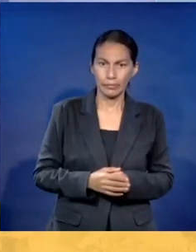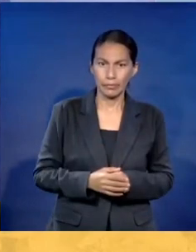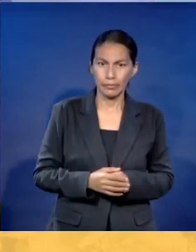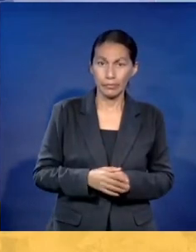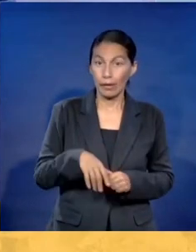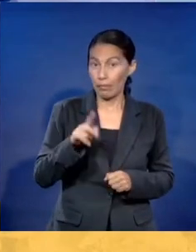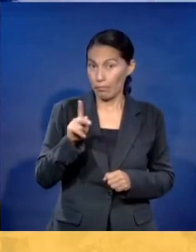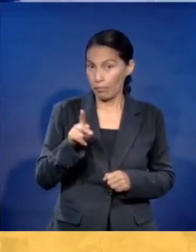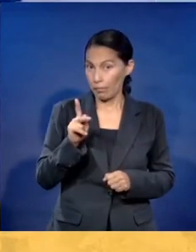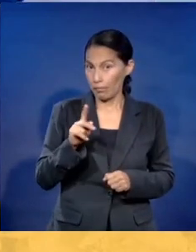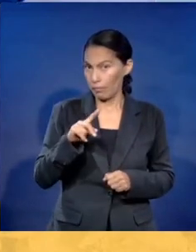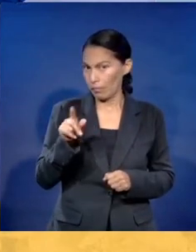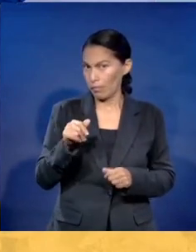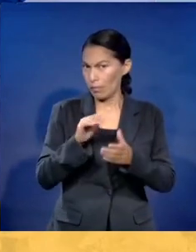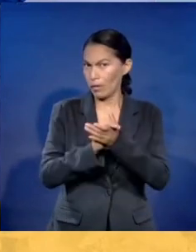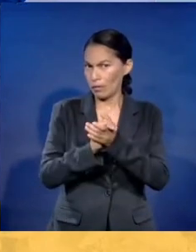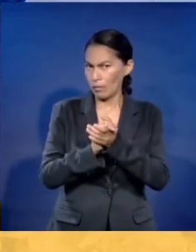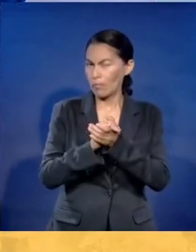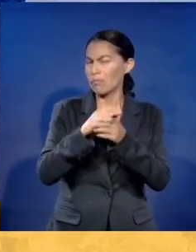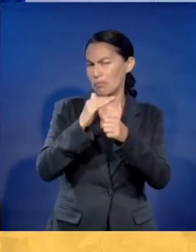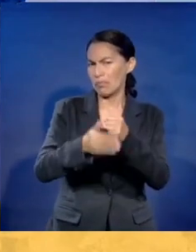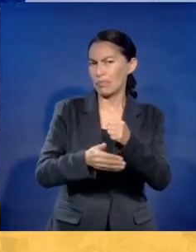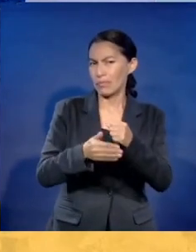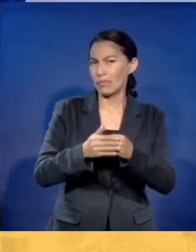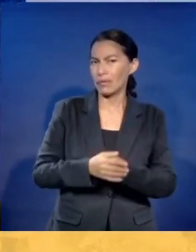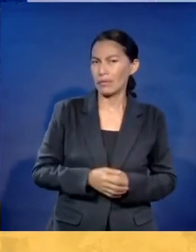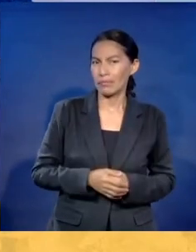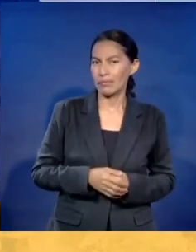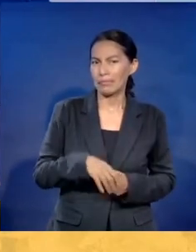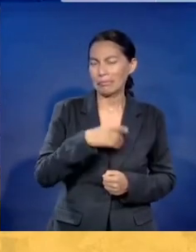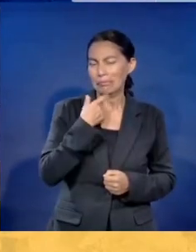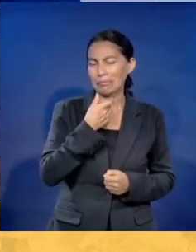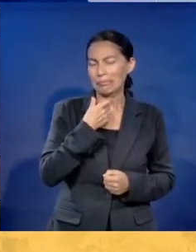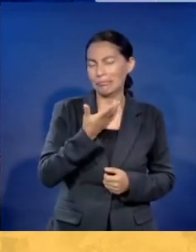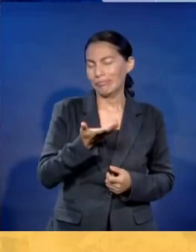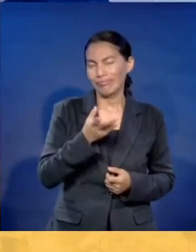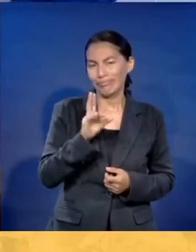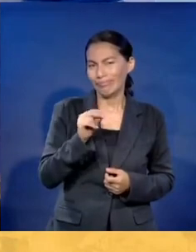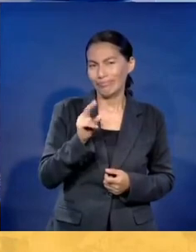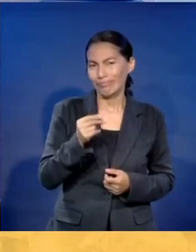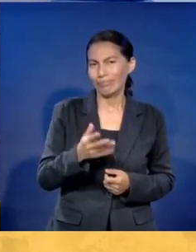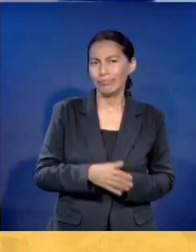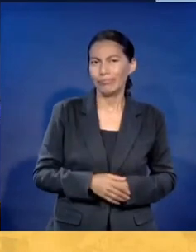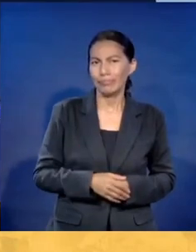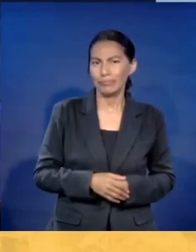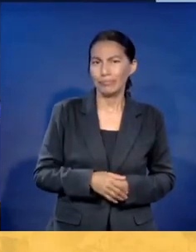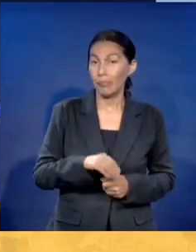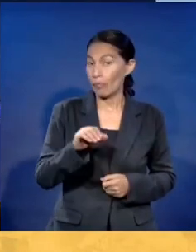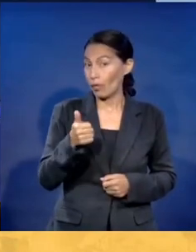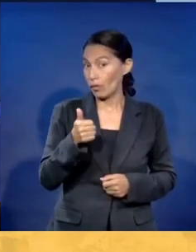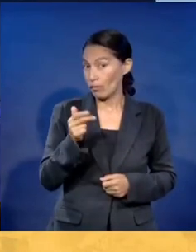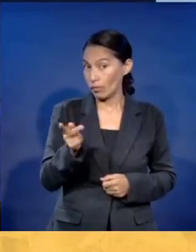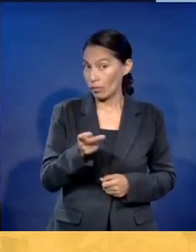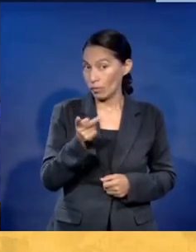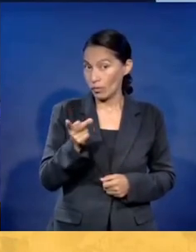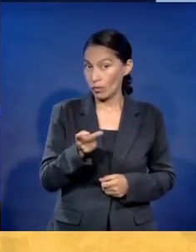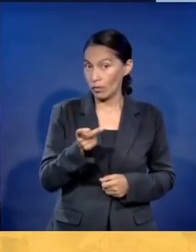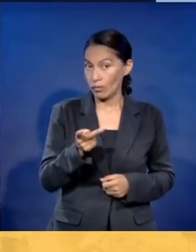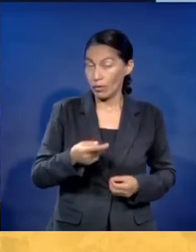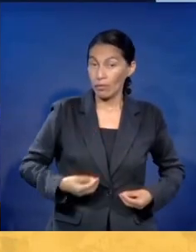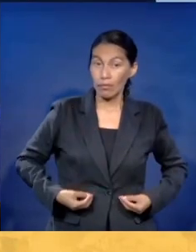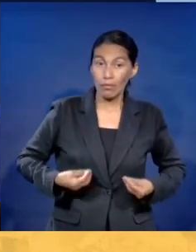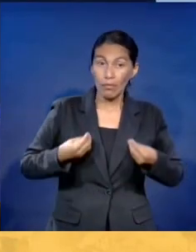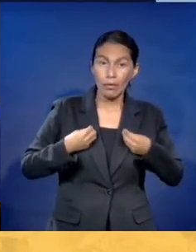cuando nos casamos voy a terminar Sí está bien este otra preguntita dónde piensan